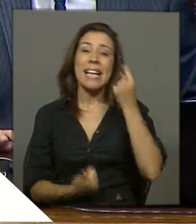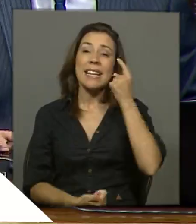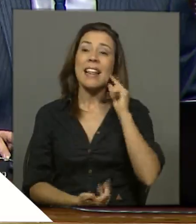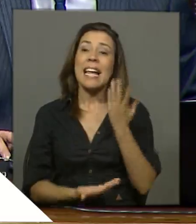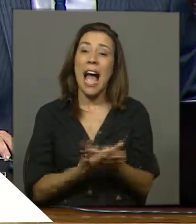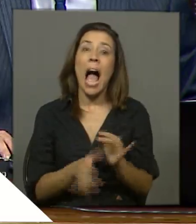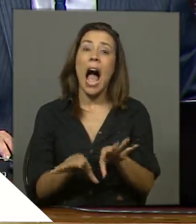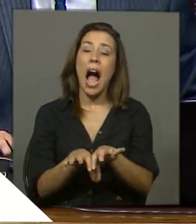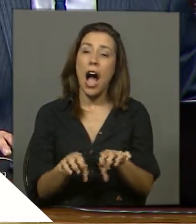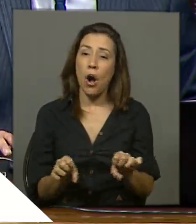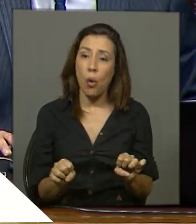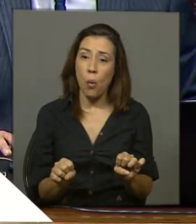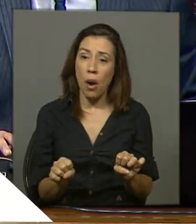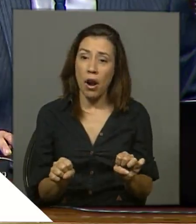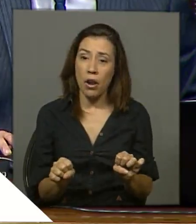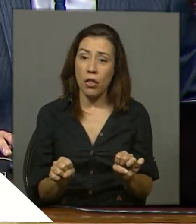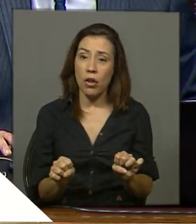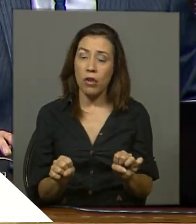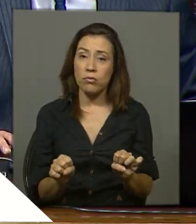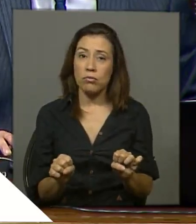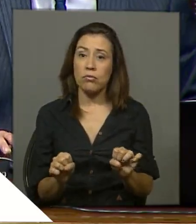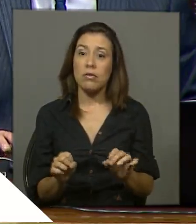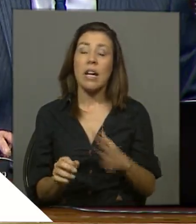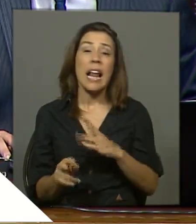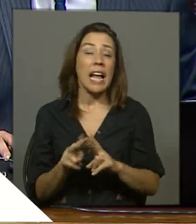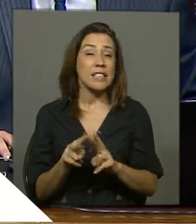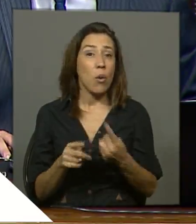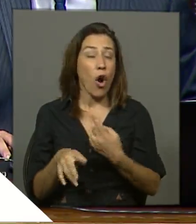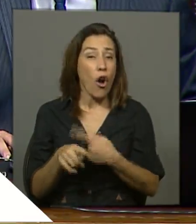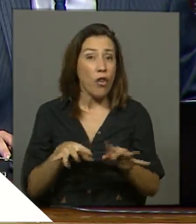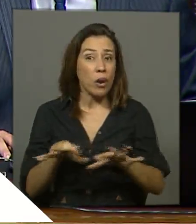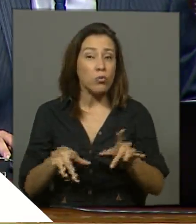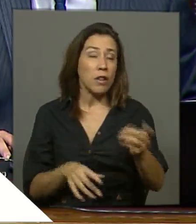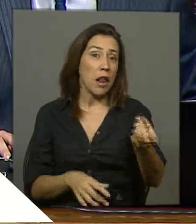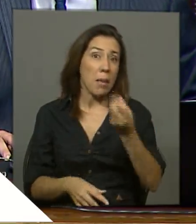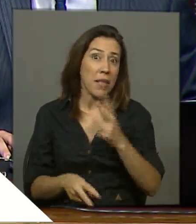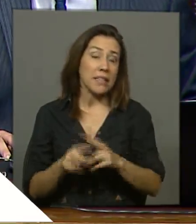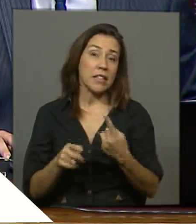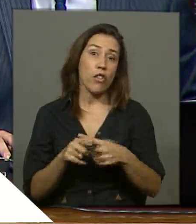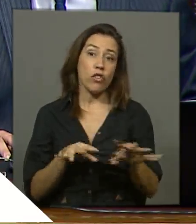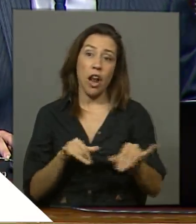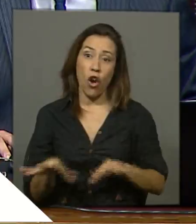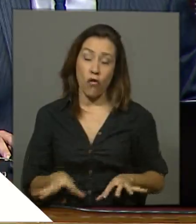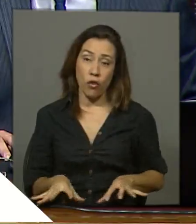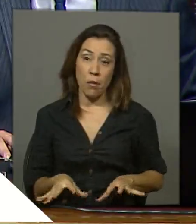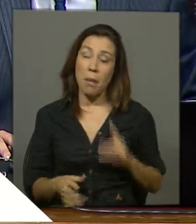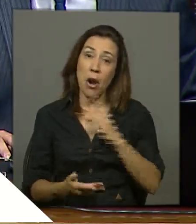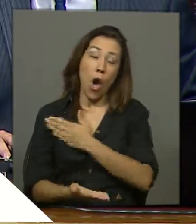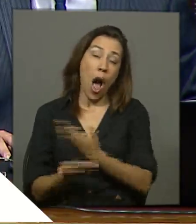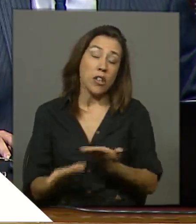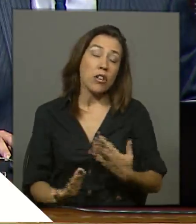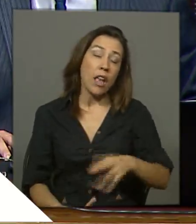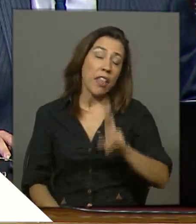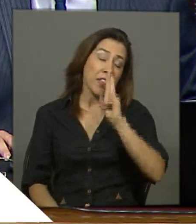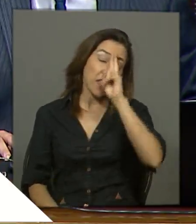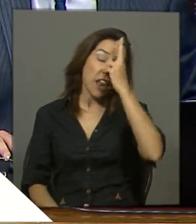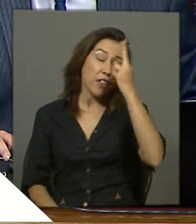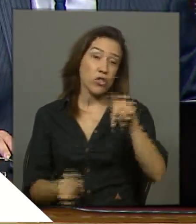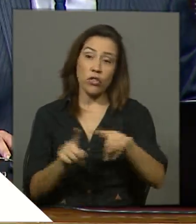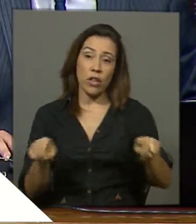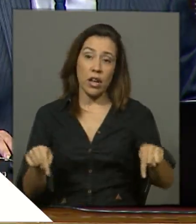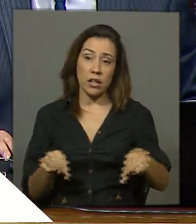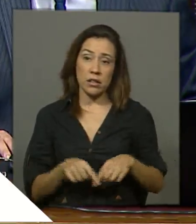hay acuerdo si queremos Establecer un precedente distinto usted me lo indica y lo hacemos de otra manera pero hasta ahora ha sido la tradición de la sala que